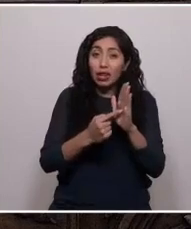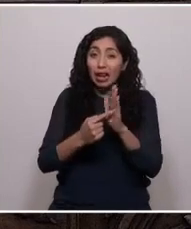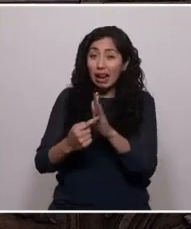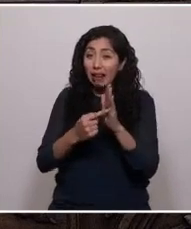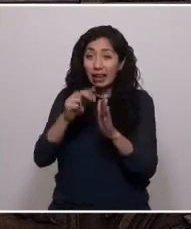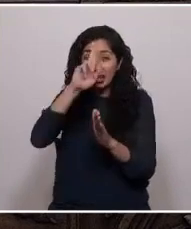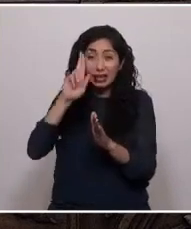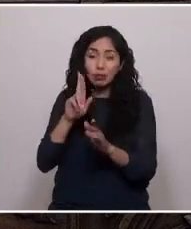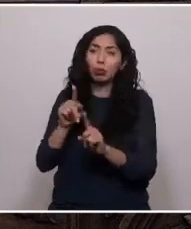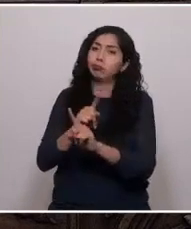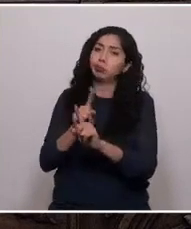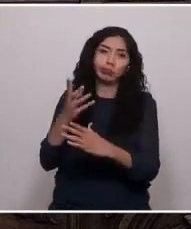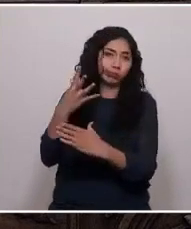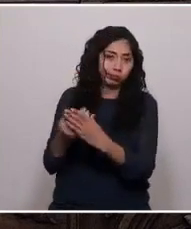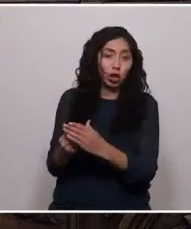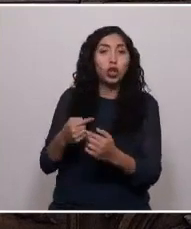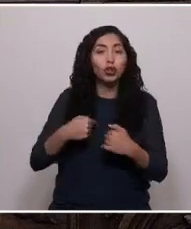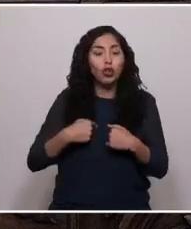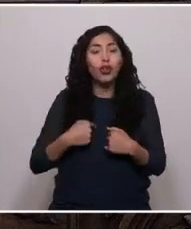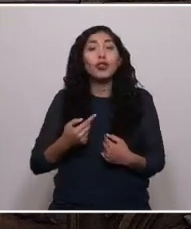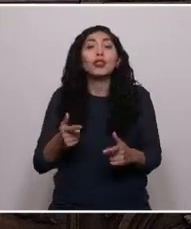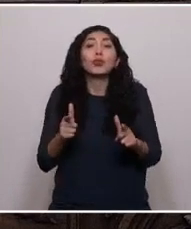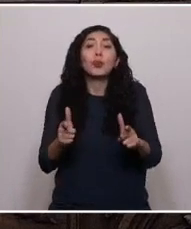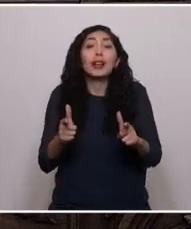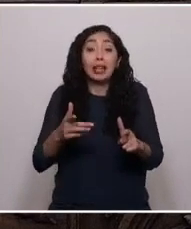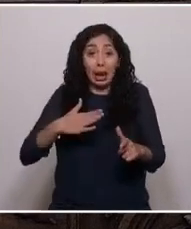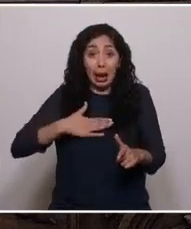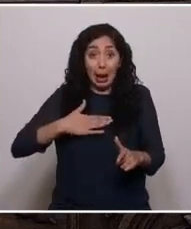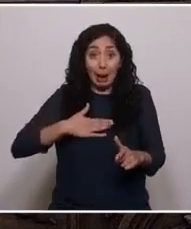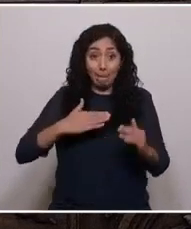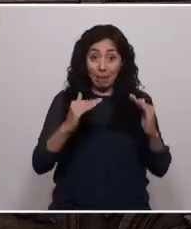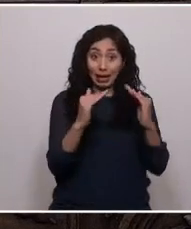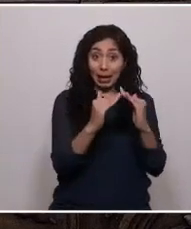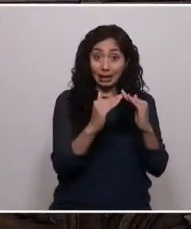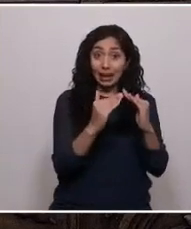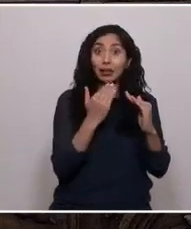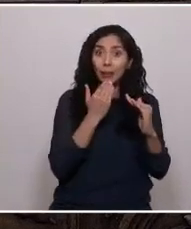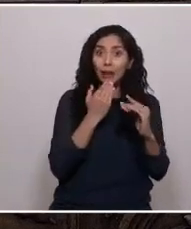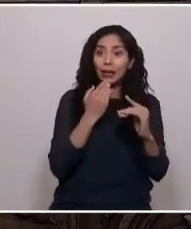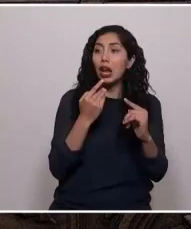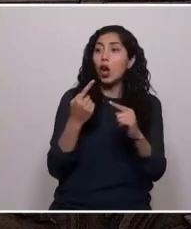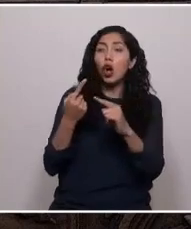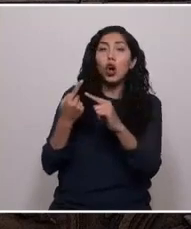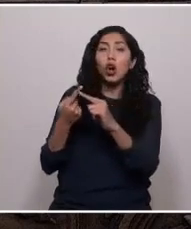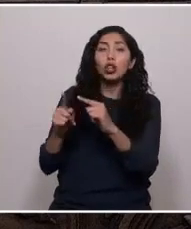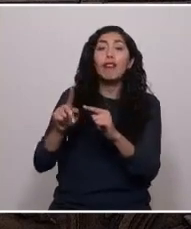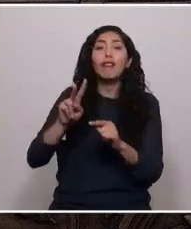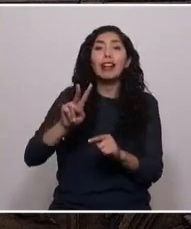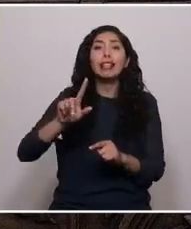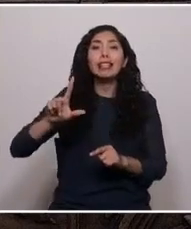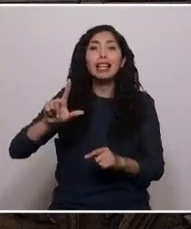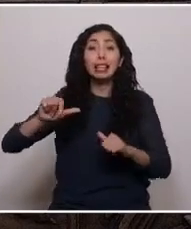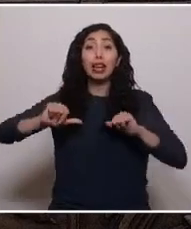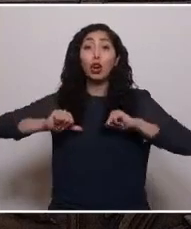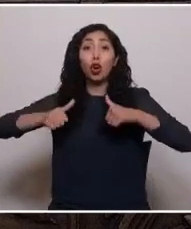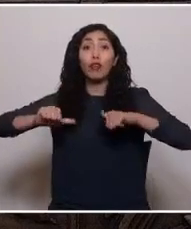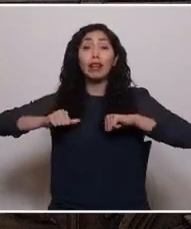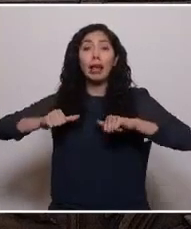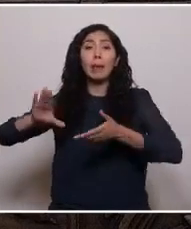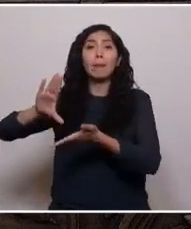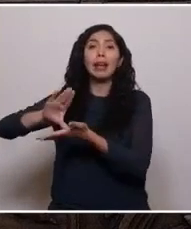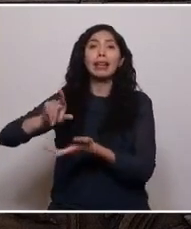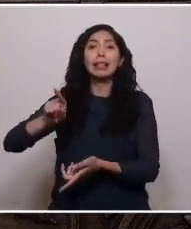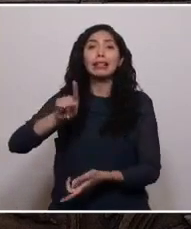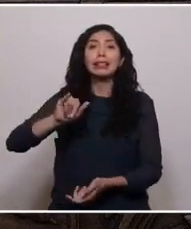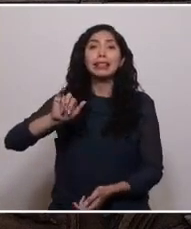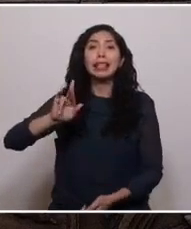privilegio de recibir en mi hogar como a hijos propios y con mis propios medios a 27 jóvenes sirios que escapan de